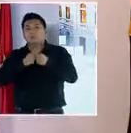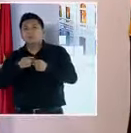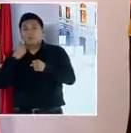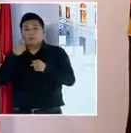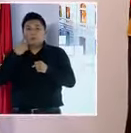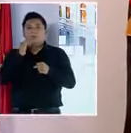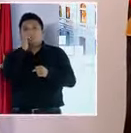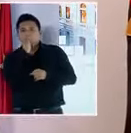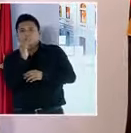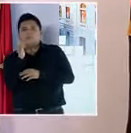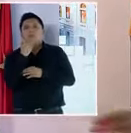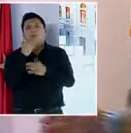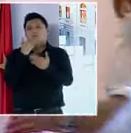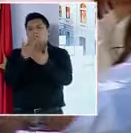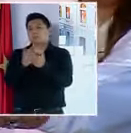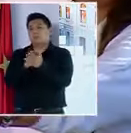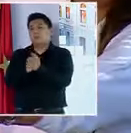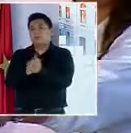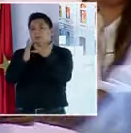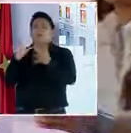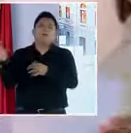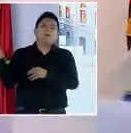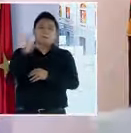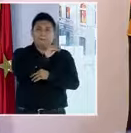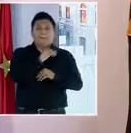especial y un agradecimiento a todos.